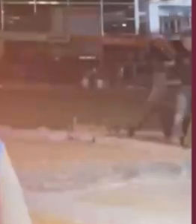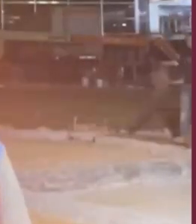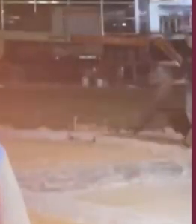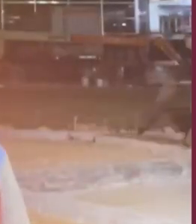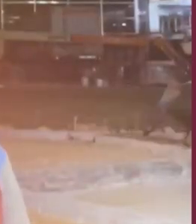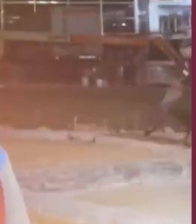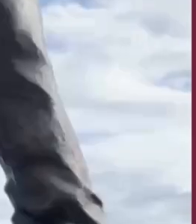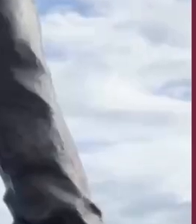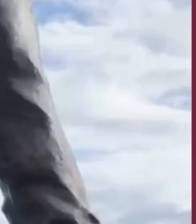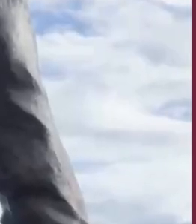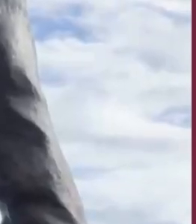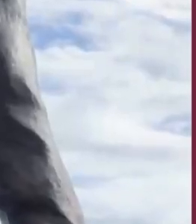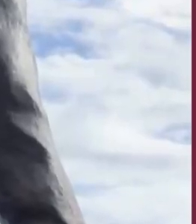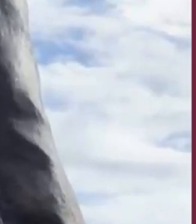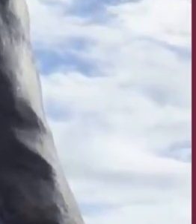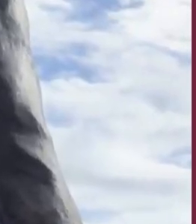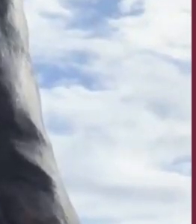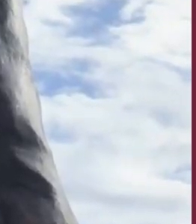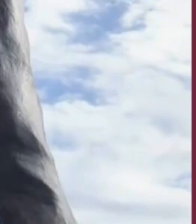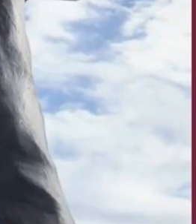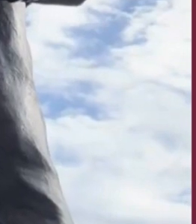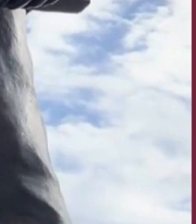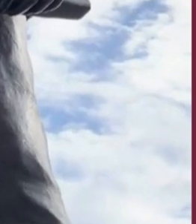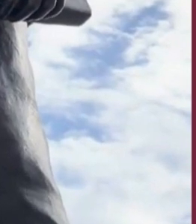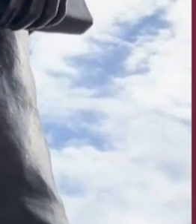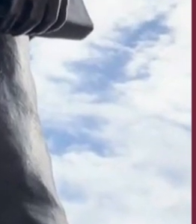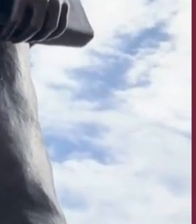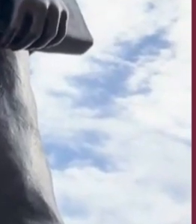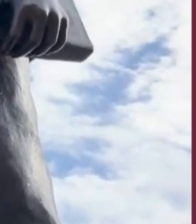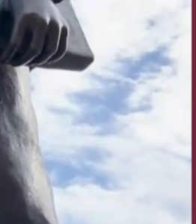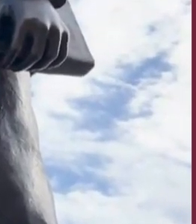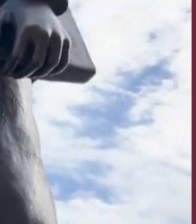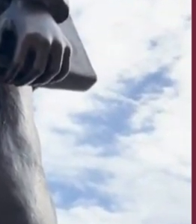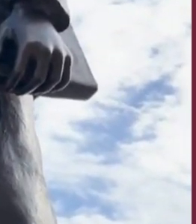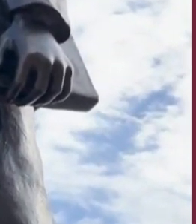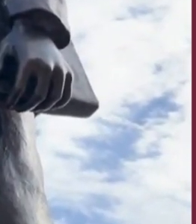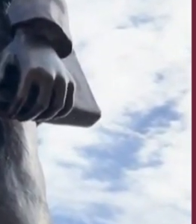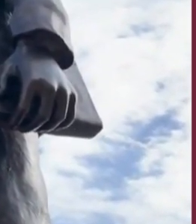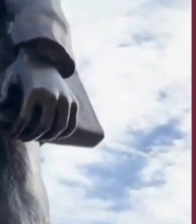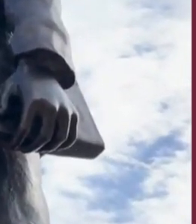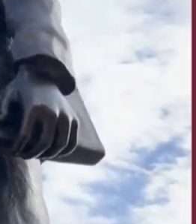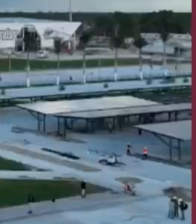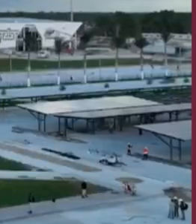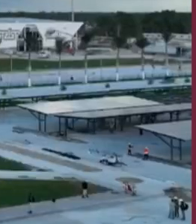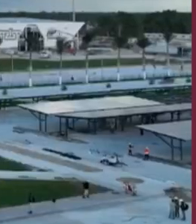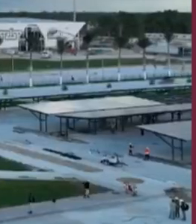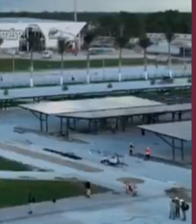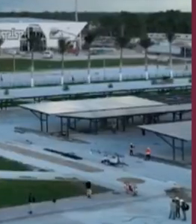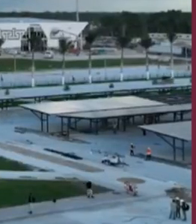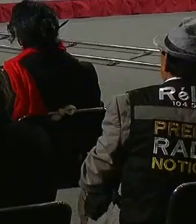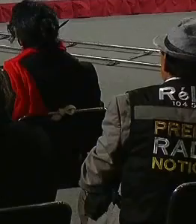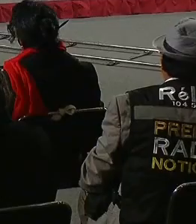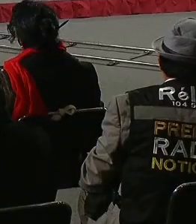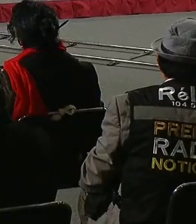de las comunidades cercanas, además de convertirse per se en un nuevo centro de oportunidades laborales.